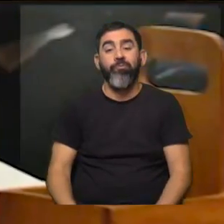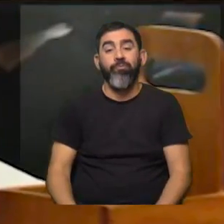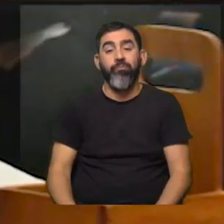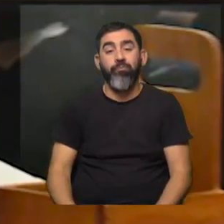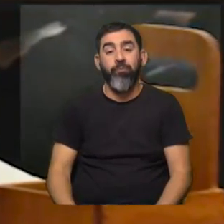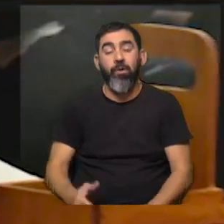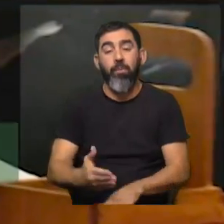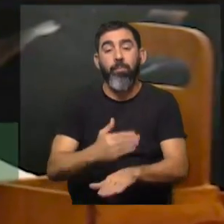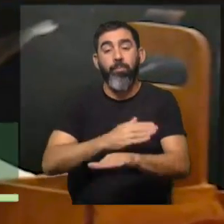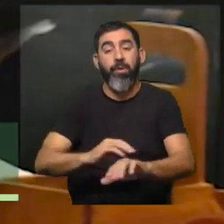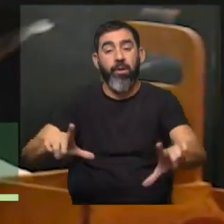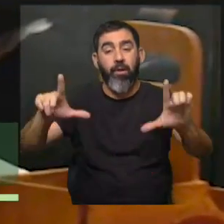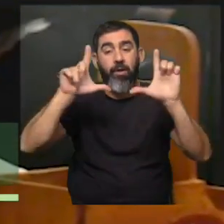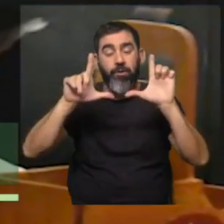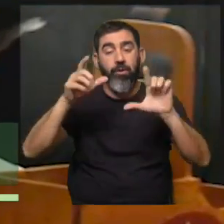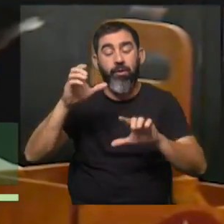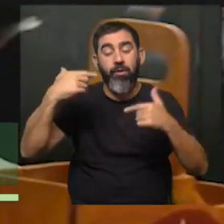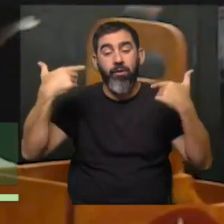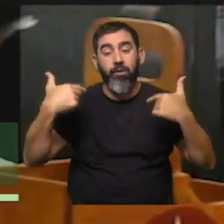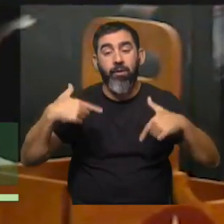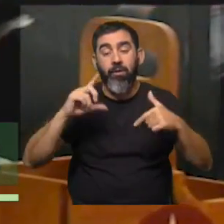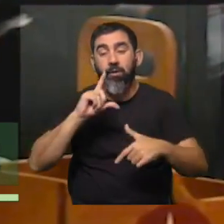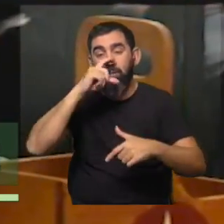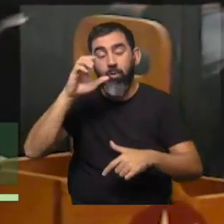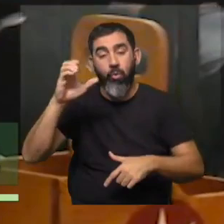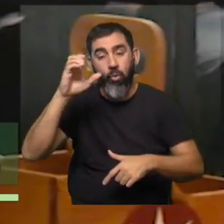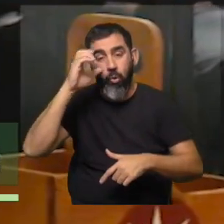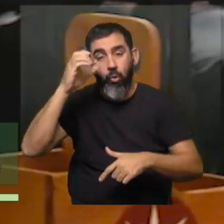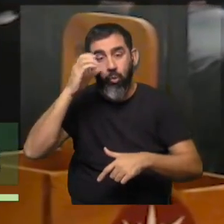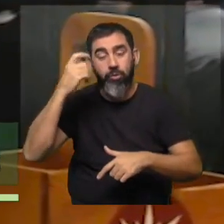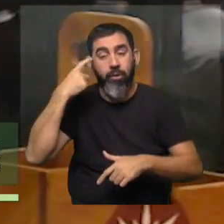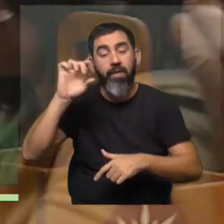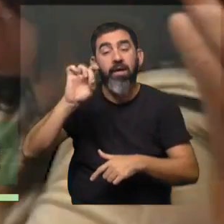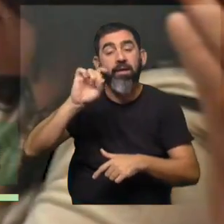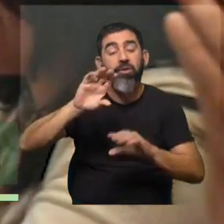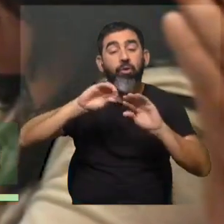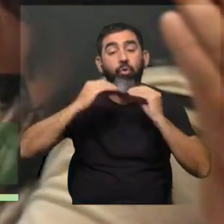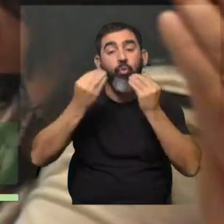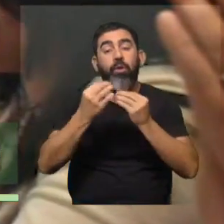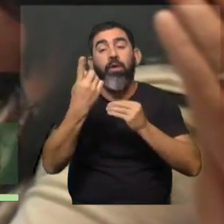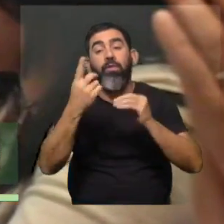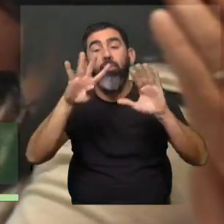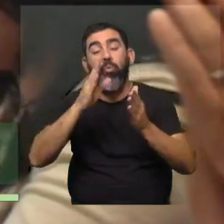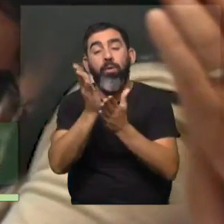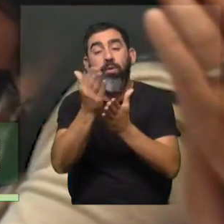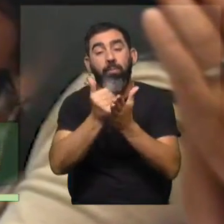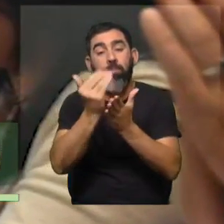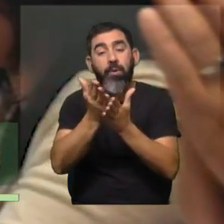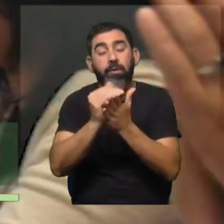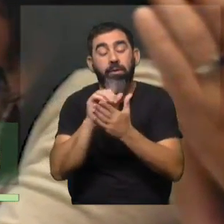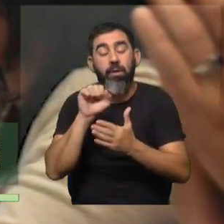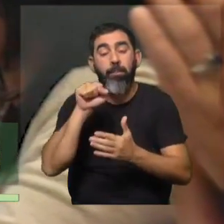la precandidatura presidencial del intendenta de Montevideo fue impulsada por quince de las 19 departamentales del partido